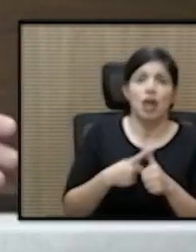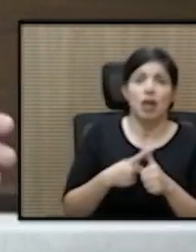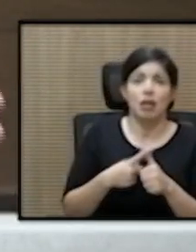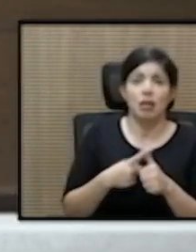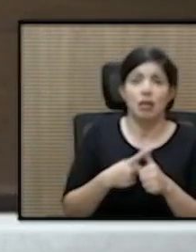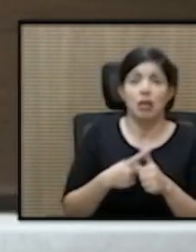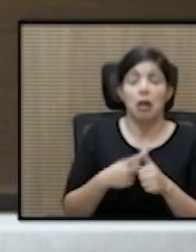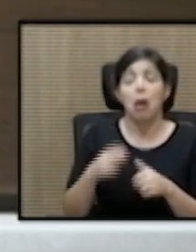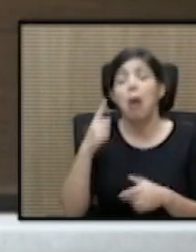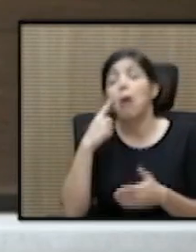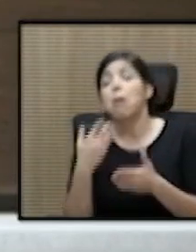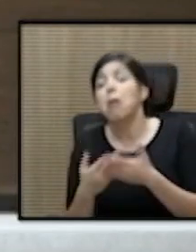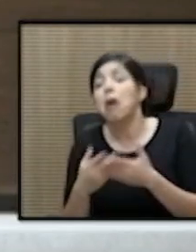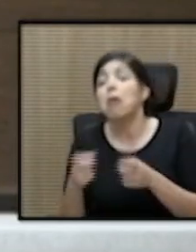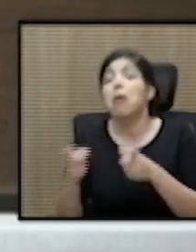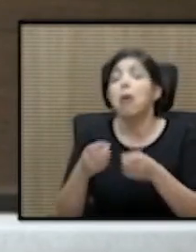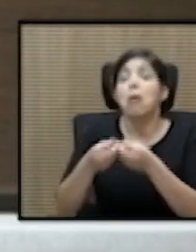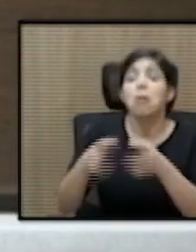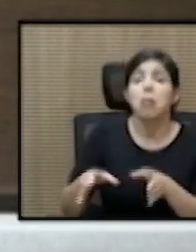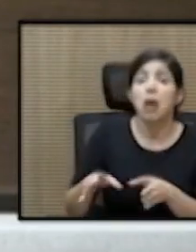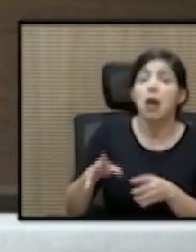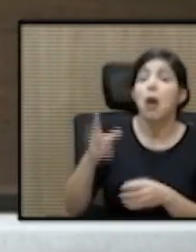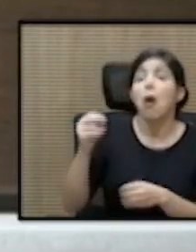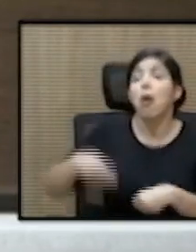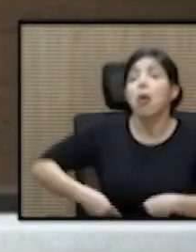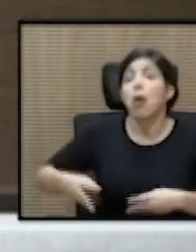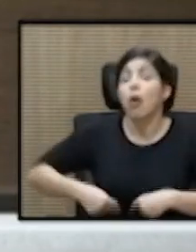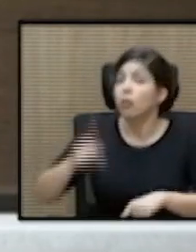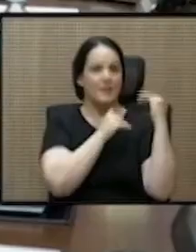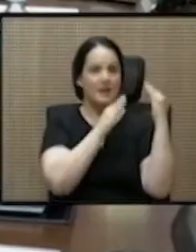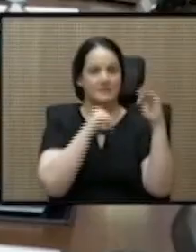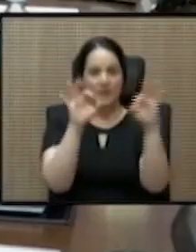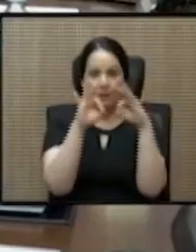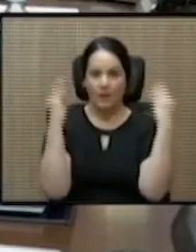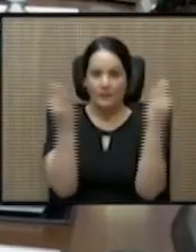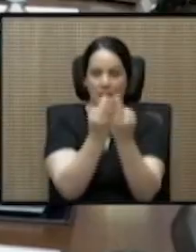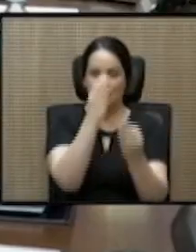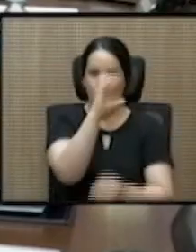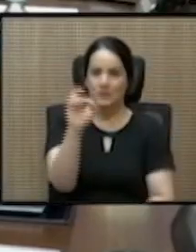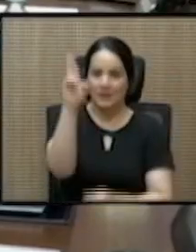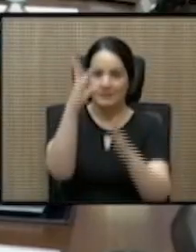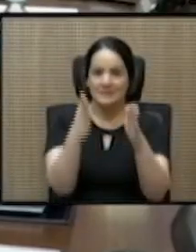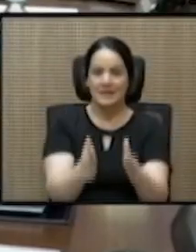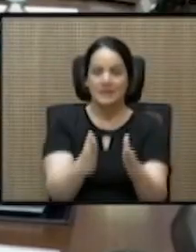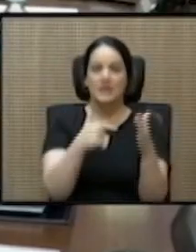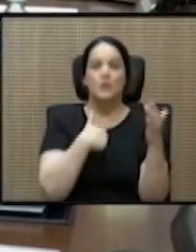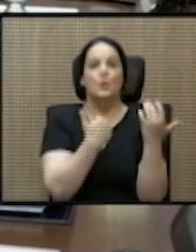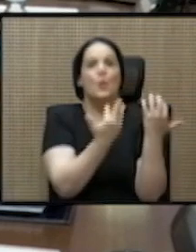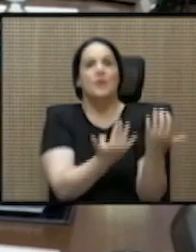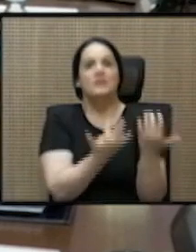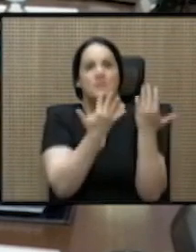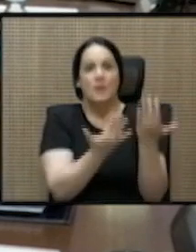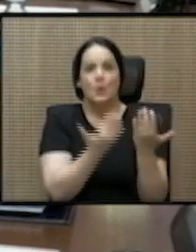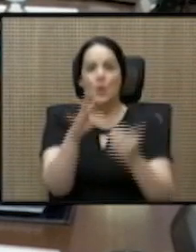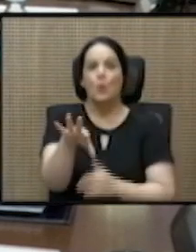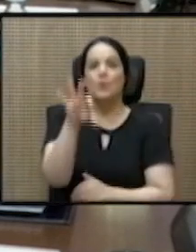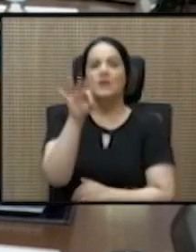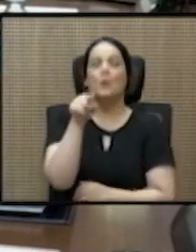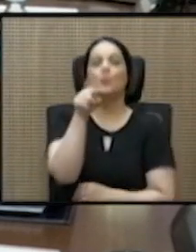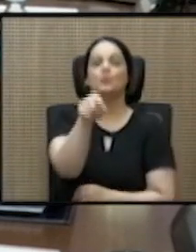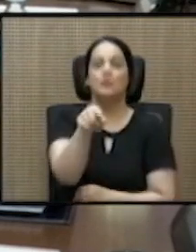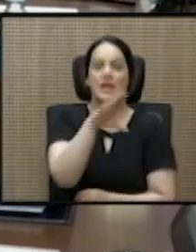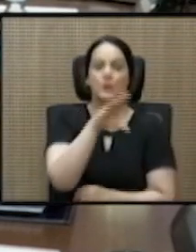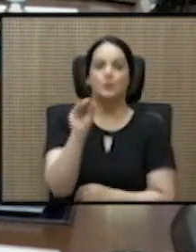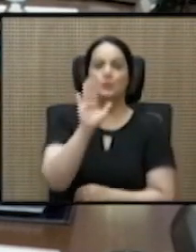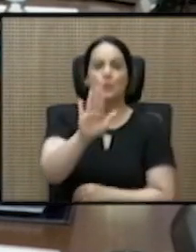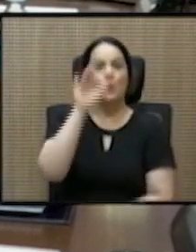tanteos, indisciplina o despilfarros. Tras la rendición de cuentas, no se hicieron esperar los criterios de